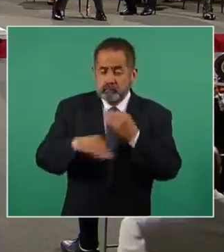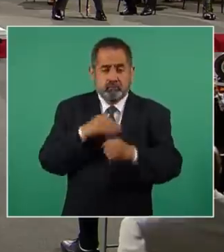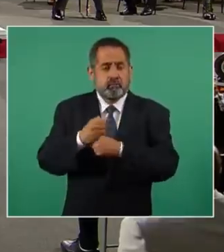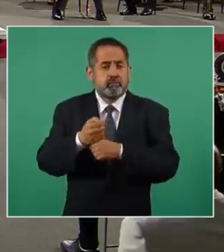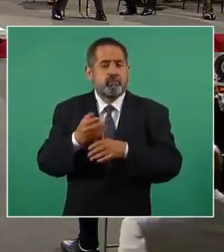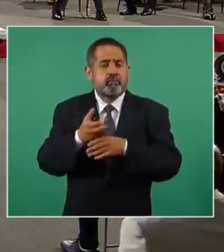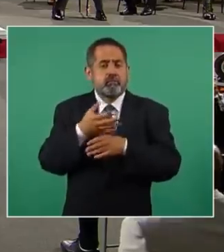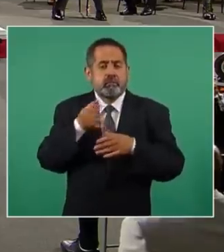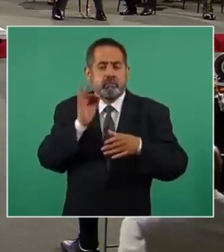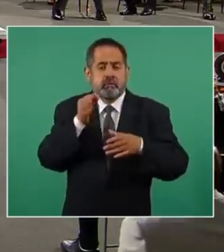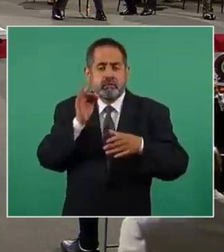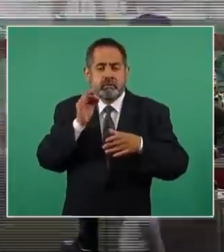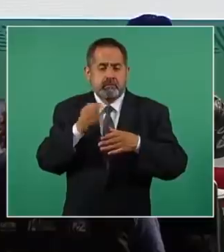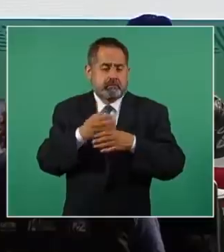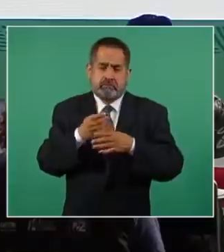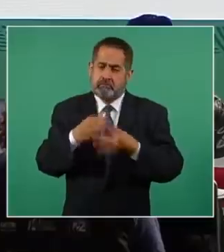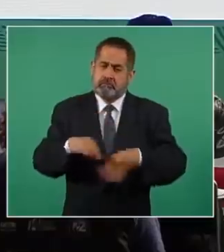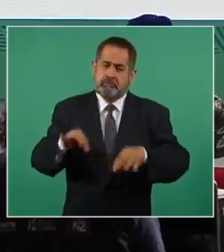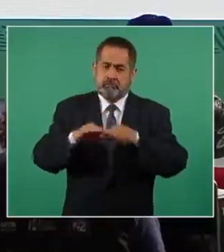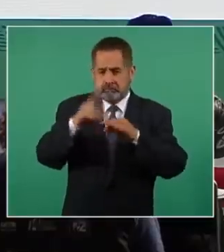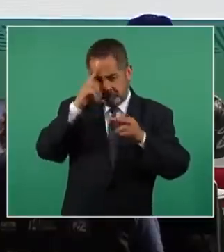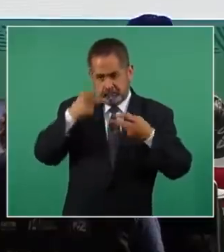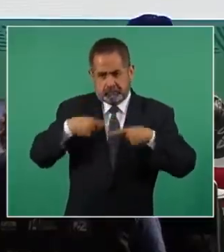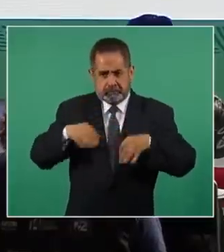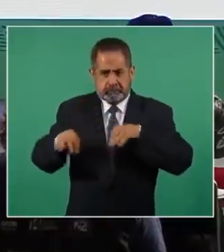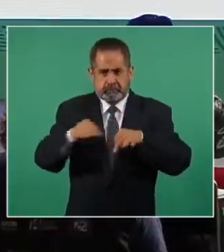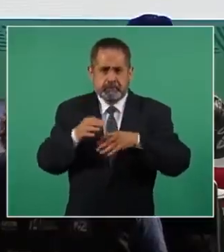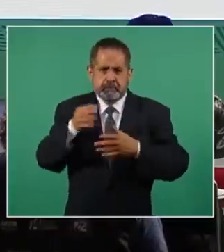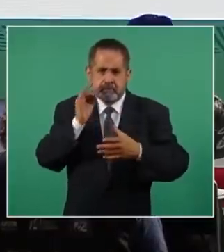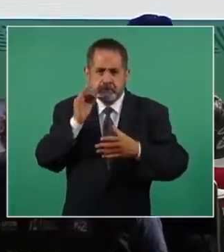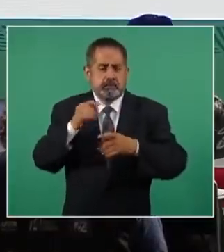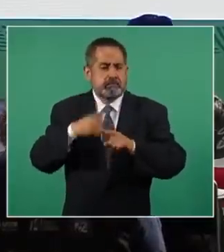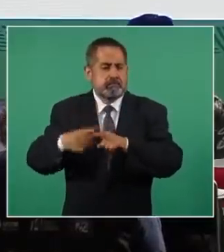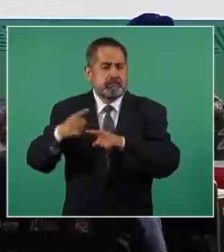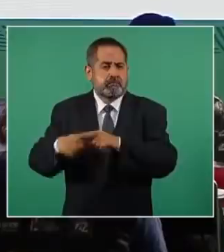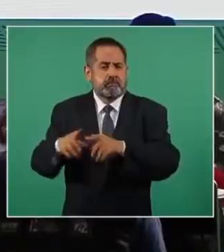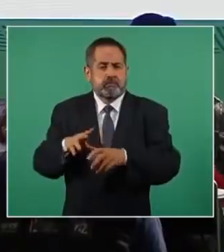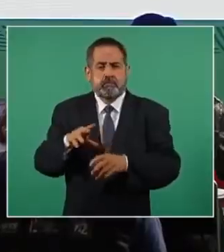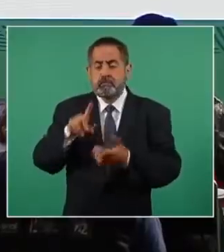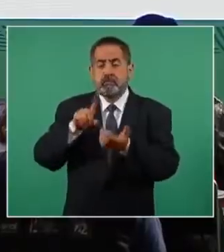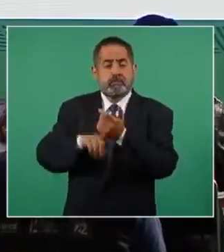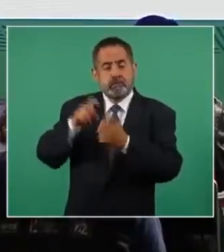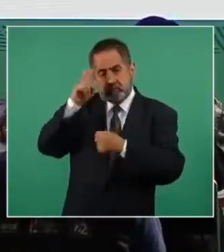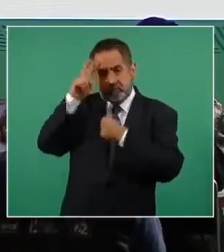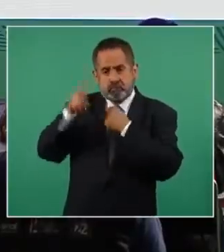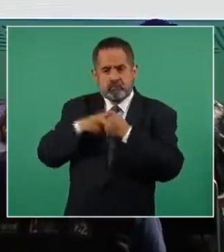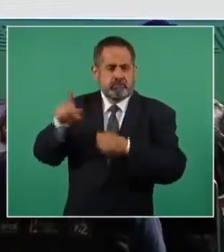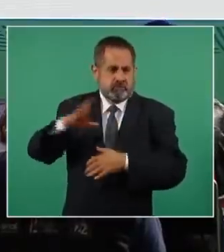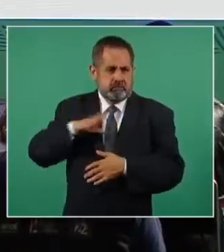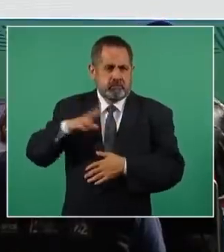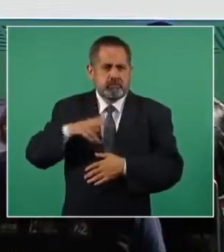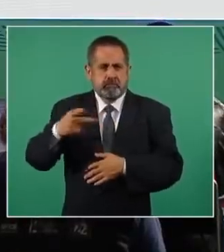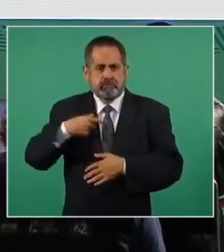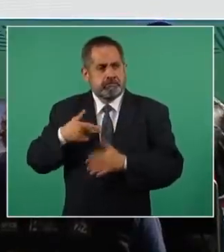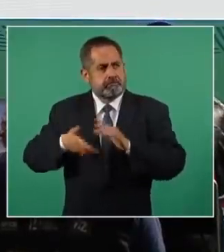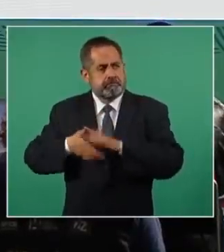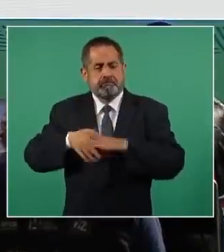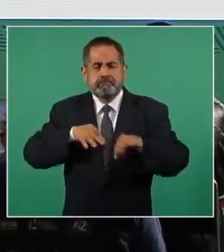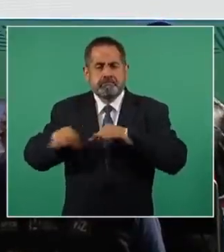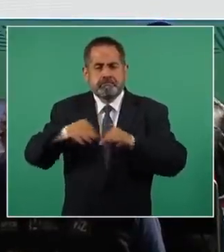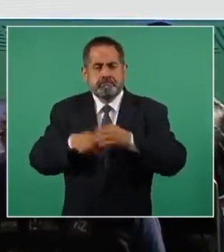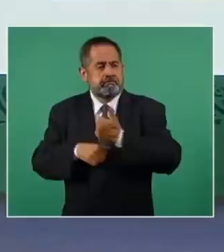estas cafeterías, esto es muy importante para los trabajadores. Esto, los servicios regulares en Europa, ustedes se recordan que hay muchos que van,